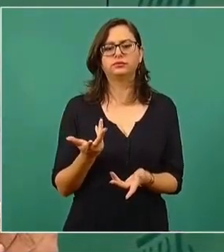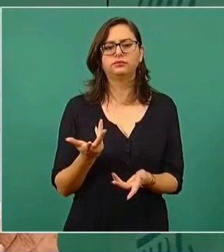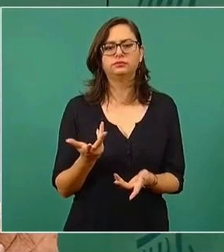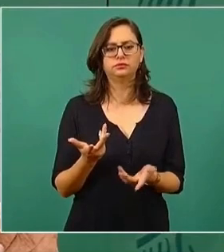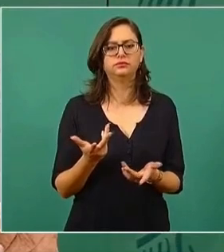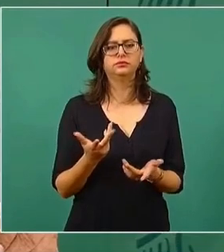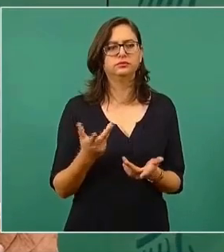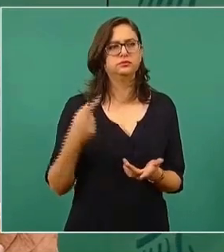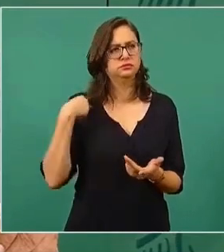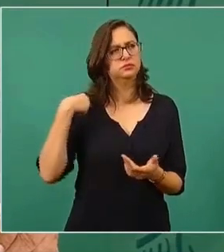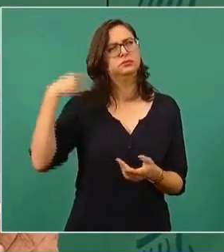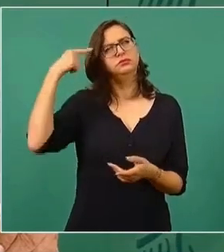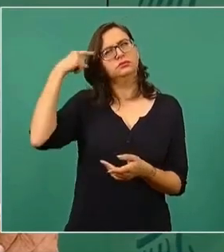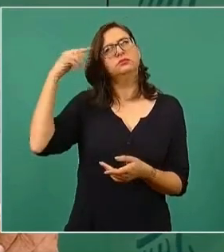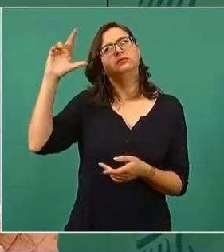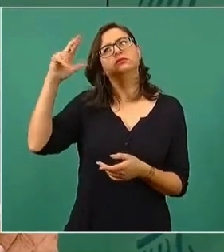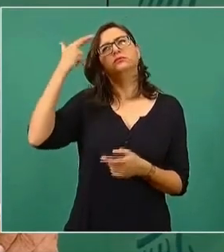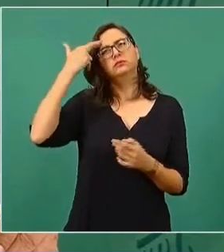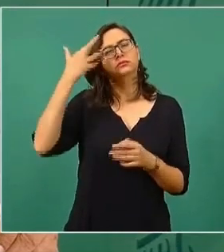Déjenme que me acuerde.